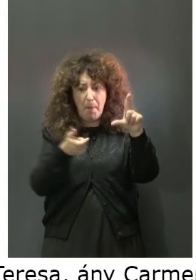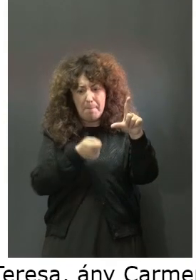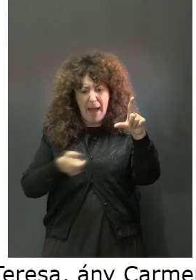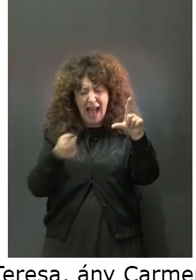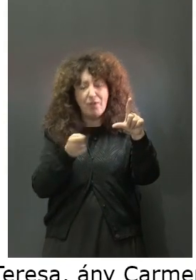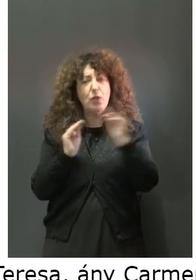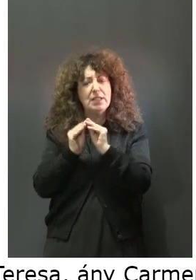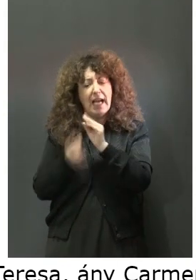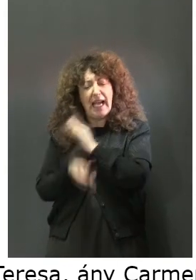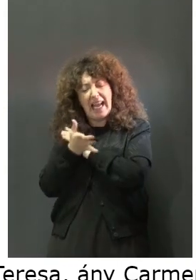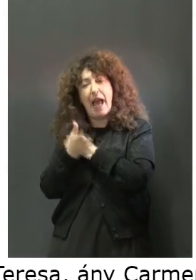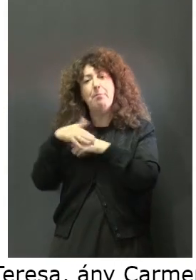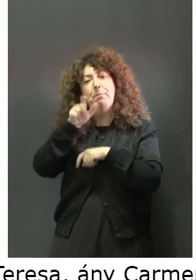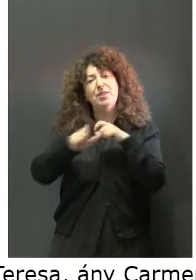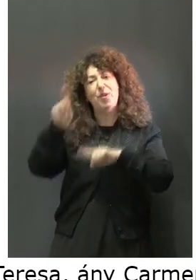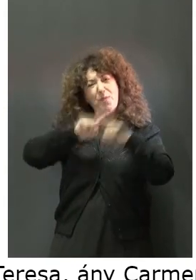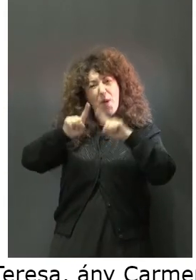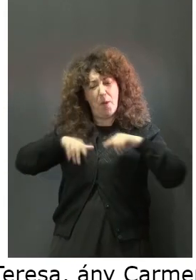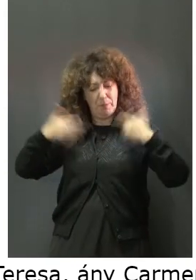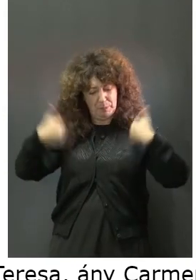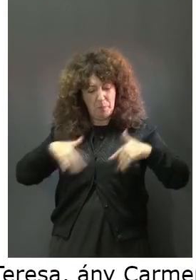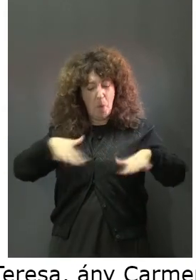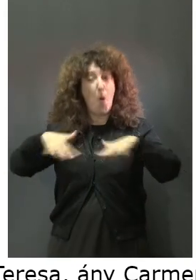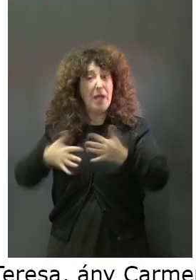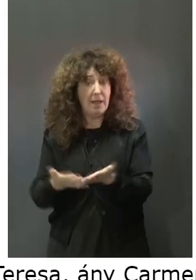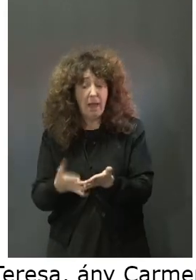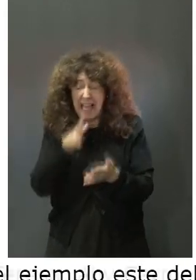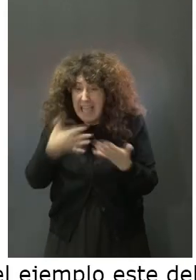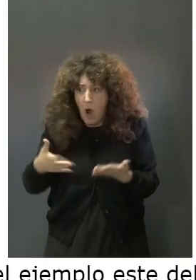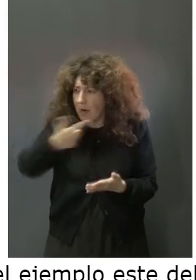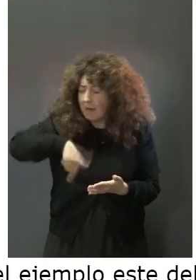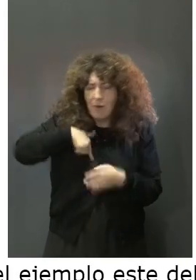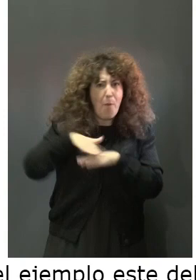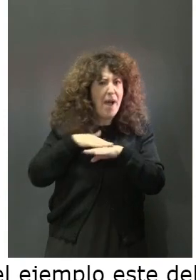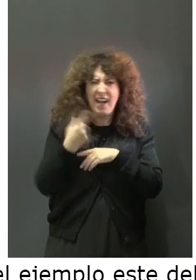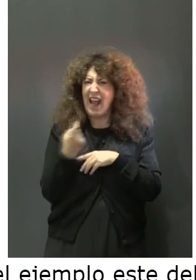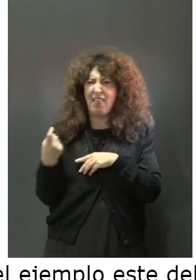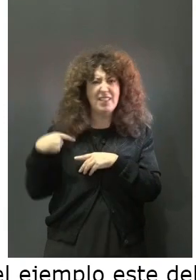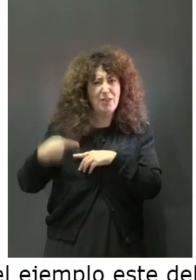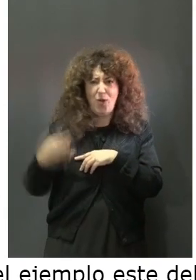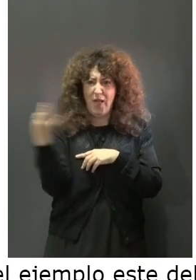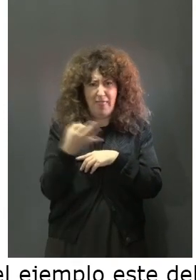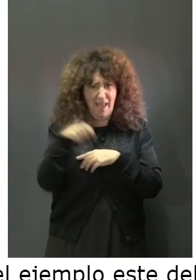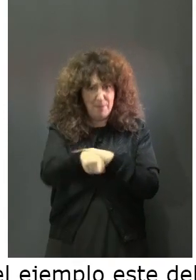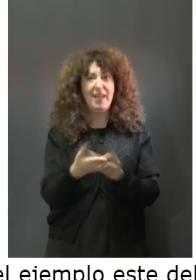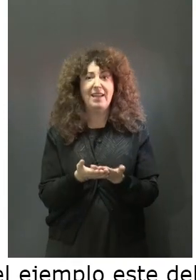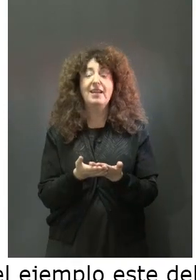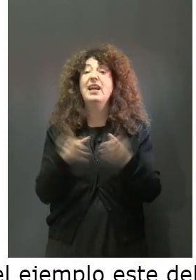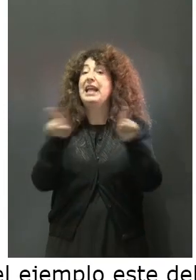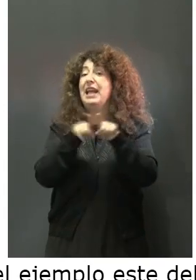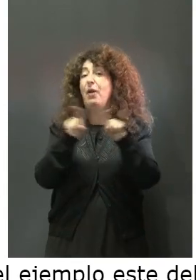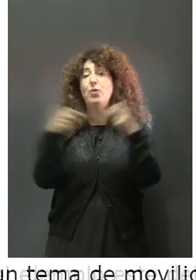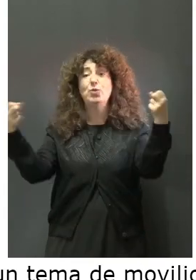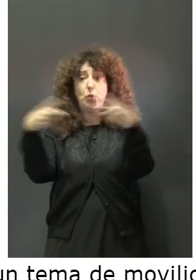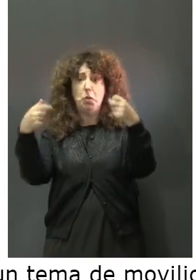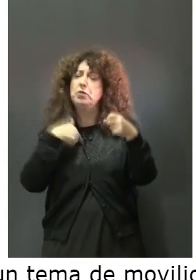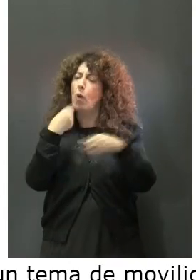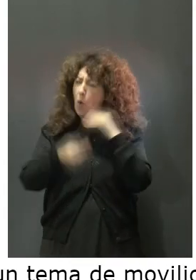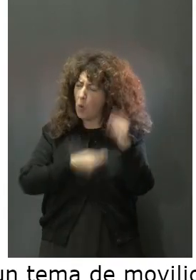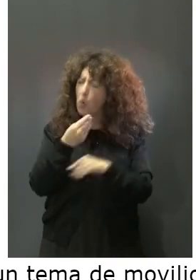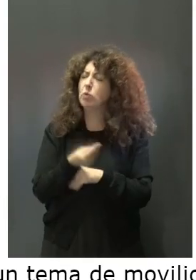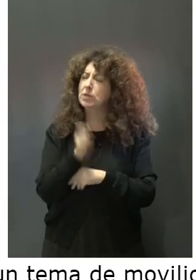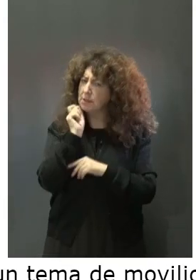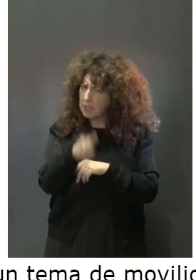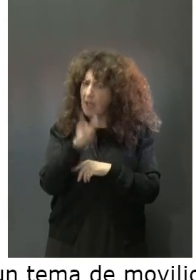tema de movilidad, ¿no? Para no y ahora, es imprescindible para todos nosotros. De la misma manera, el tema de los subtítulos, yo los uso bastante,